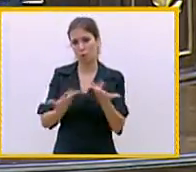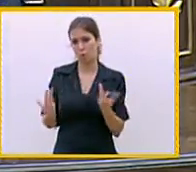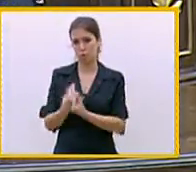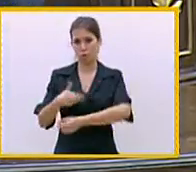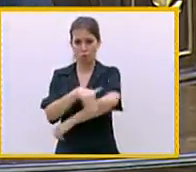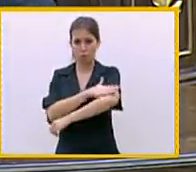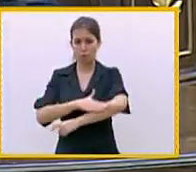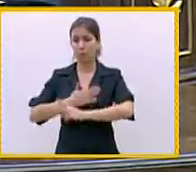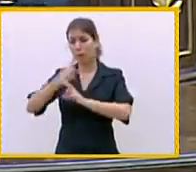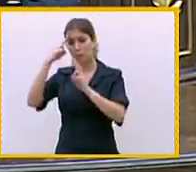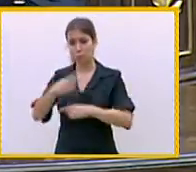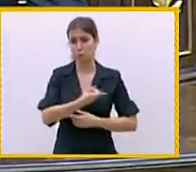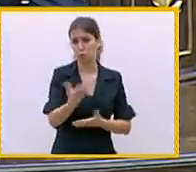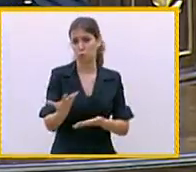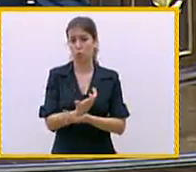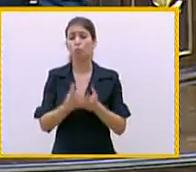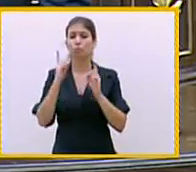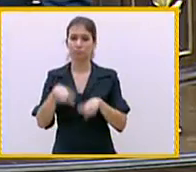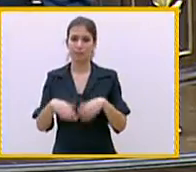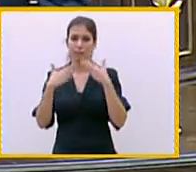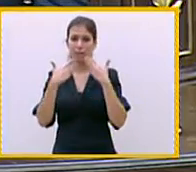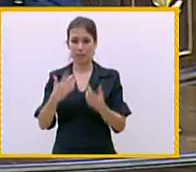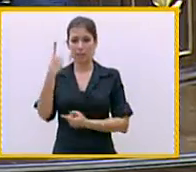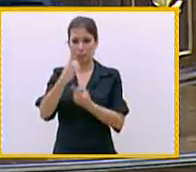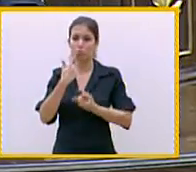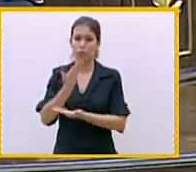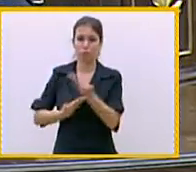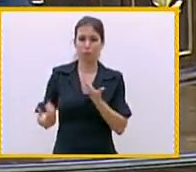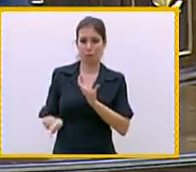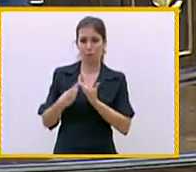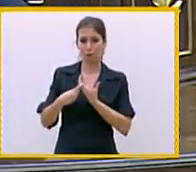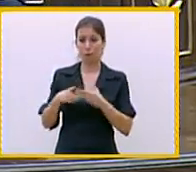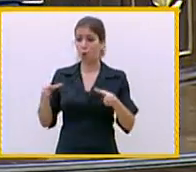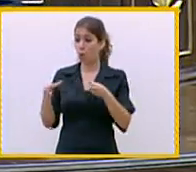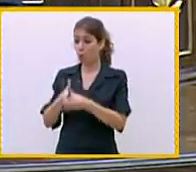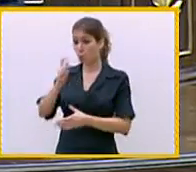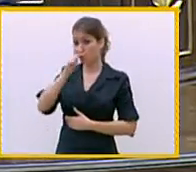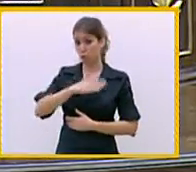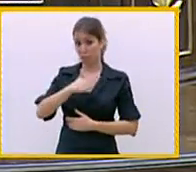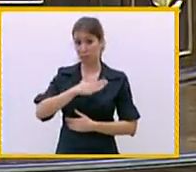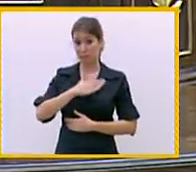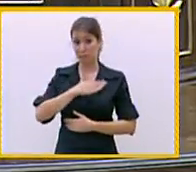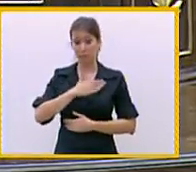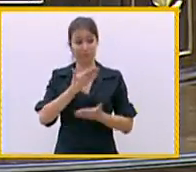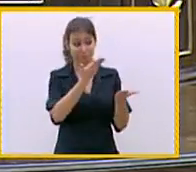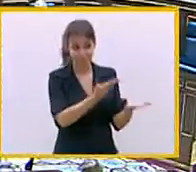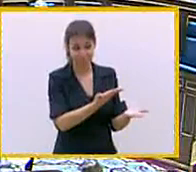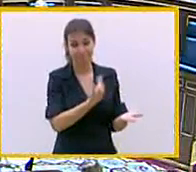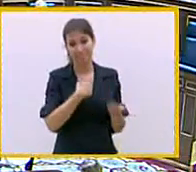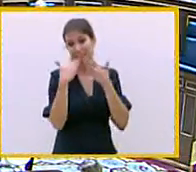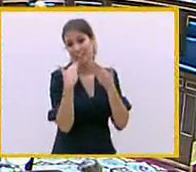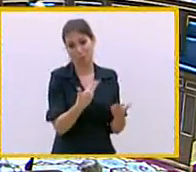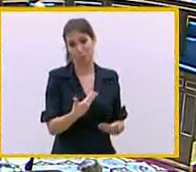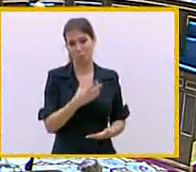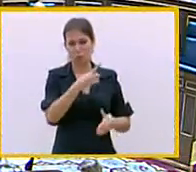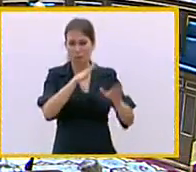los grupos y mi gratitud a aquellos que han colaborado. Y al Grupo Socialista, mi más profunda gratitud por su lealtad, por